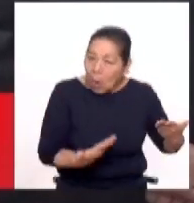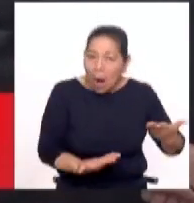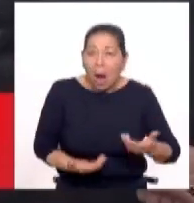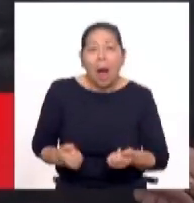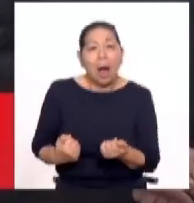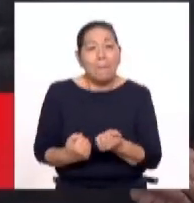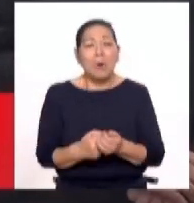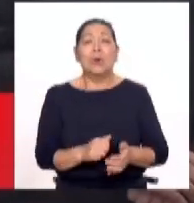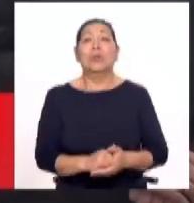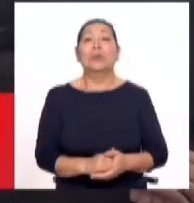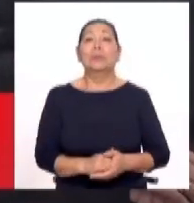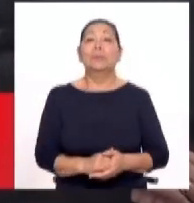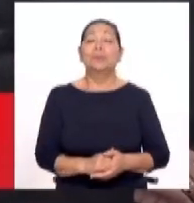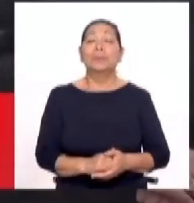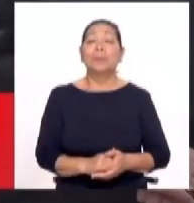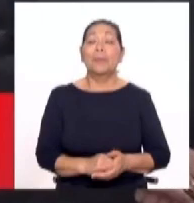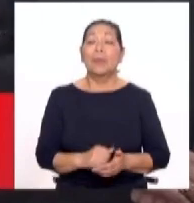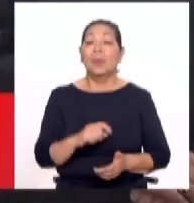distritos,